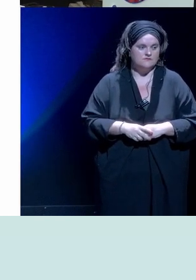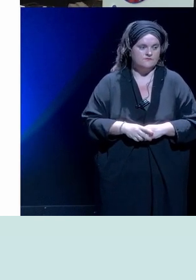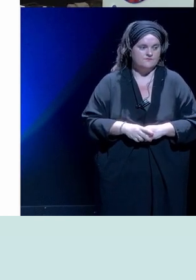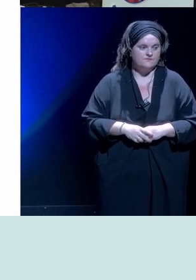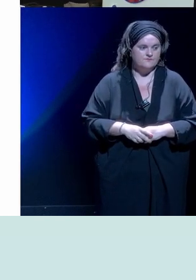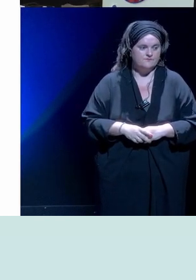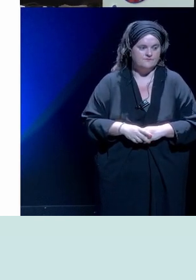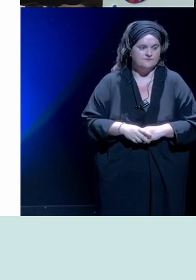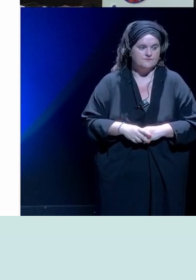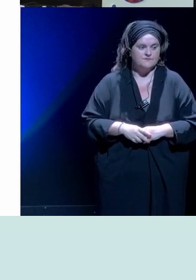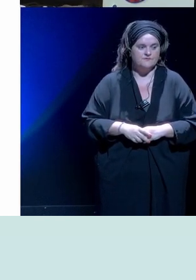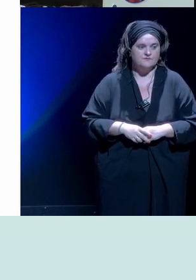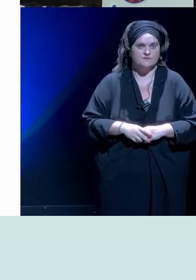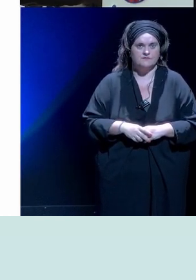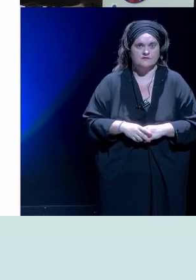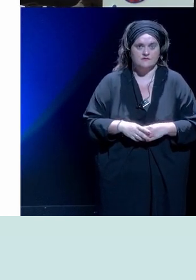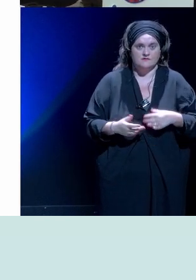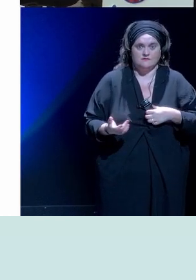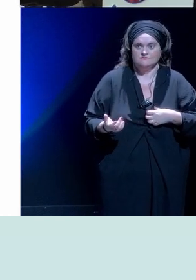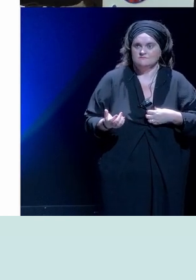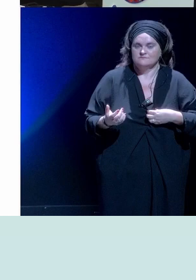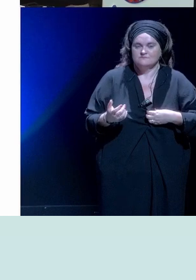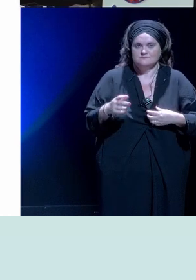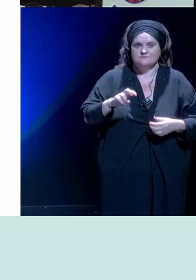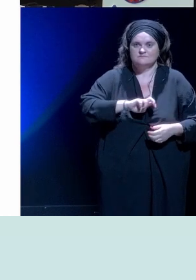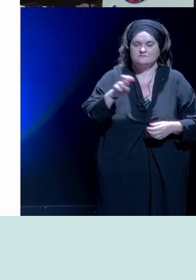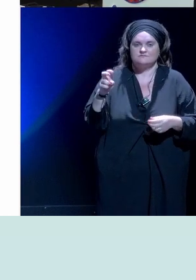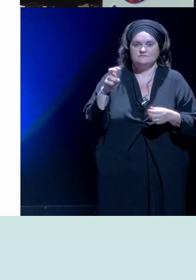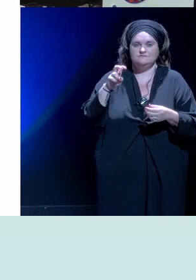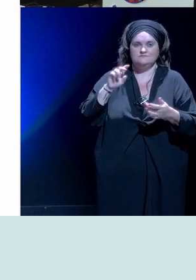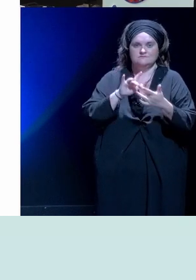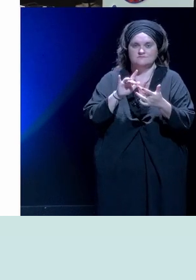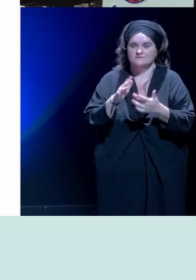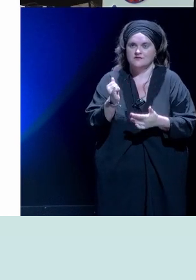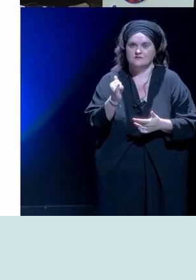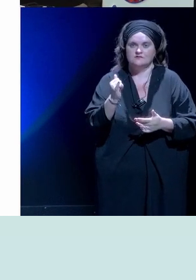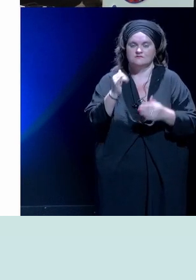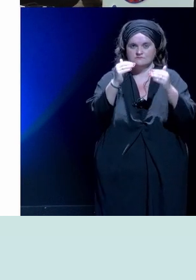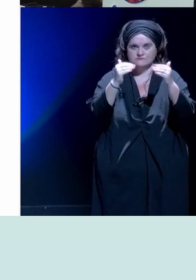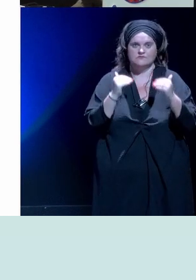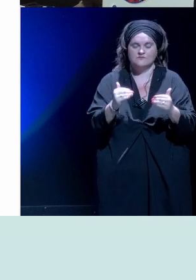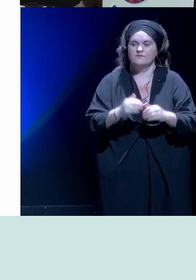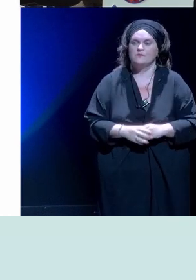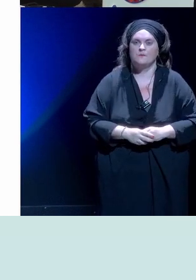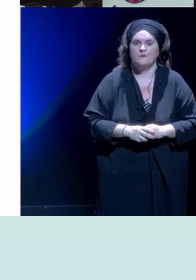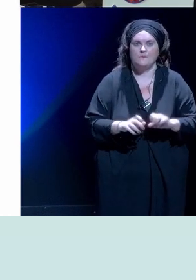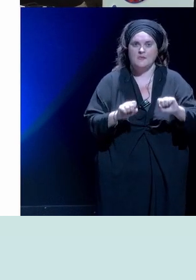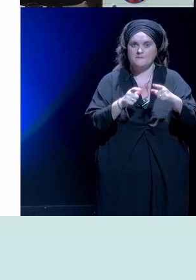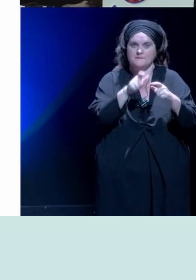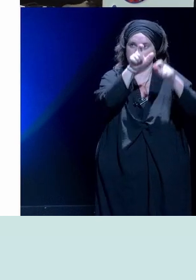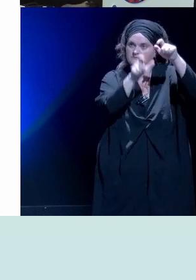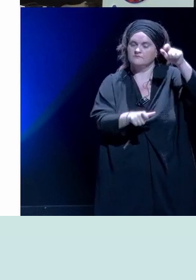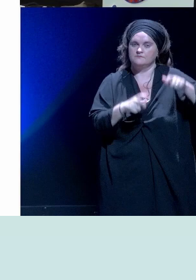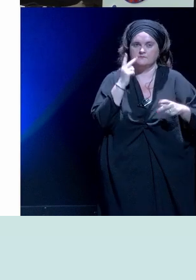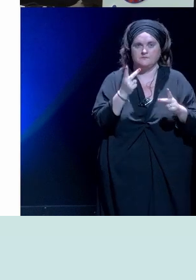Los cuatro tipos de vínculo sobre los que propongo que reflexionemos hoy son los siguientes. En la primera columna de